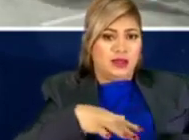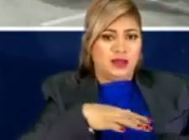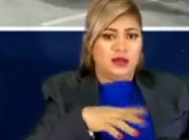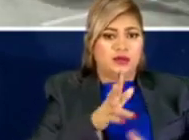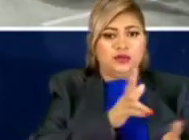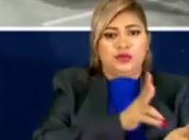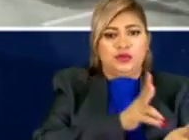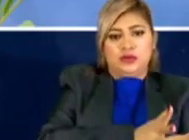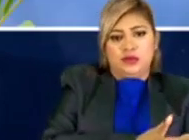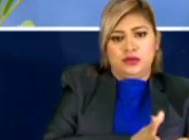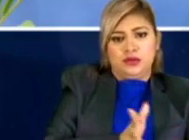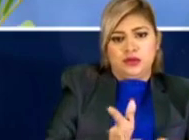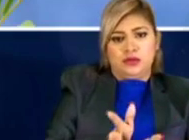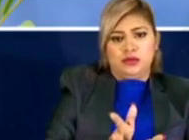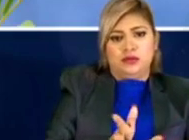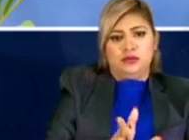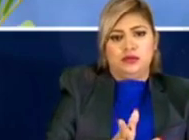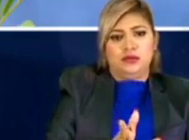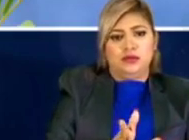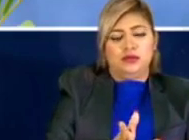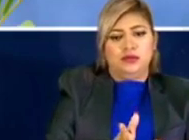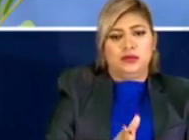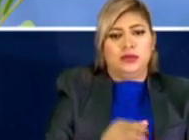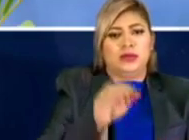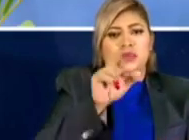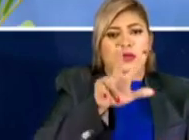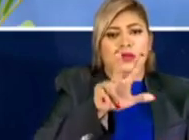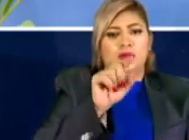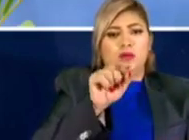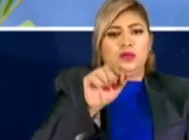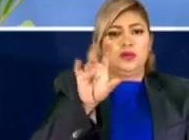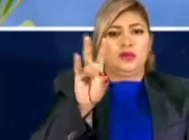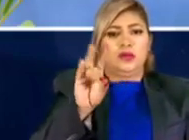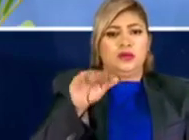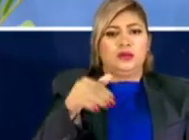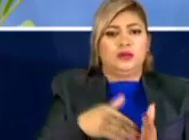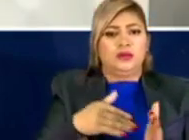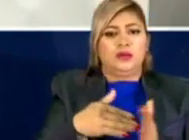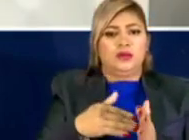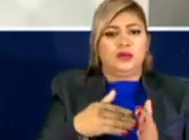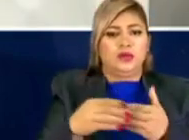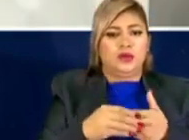Chiriquí, con inversión de 3.7 millones de balboas.